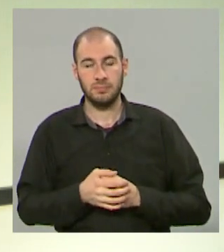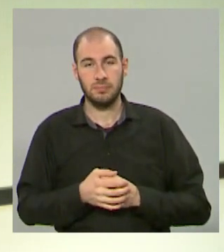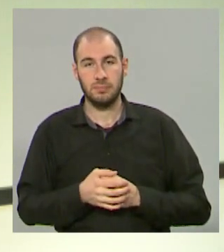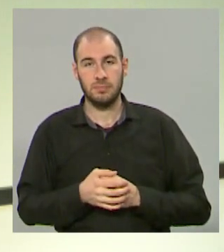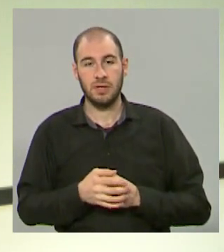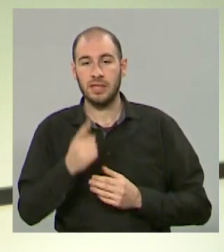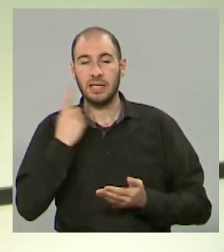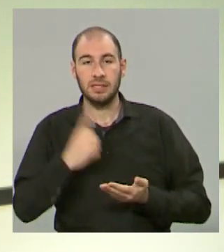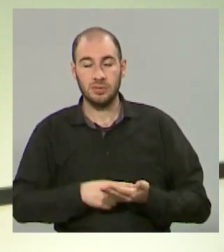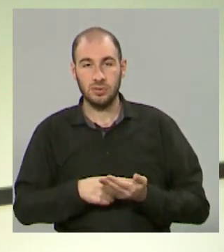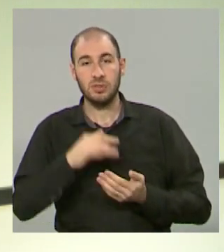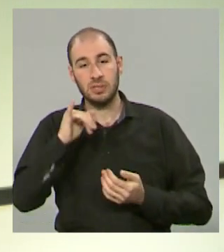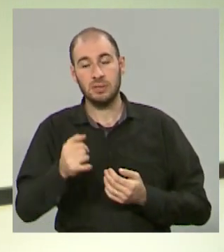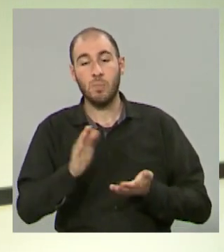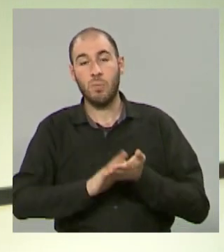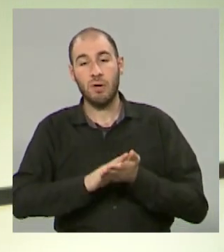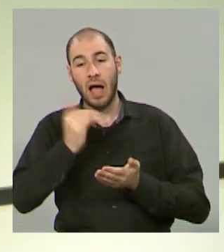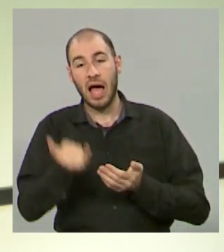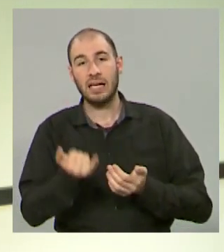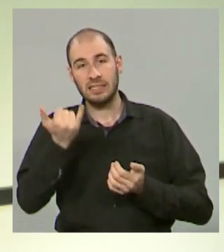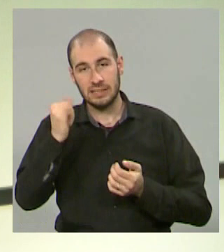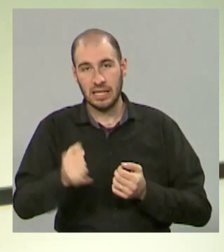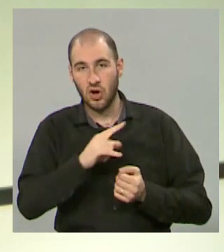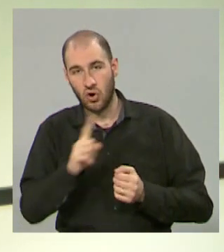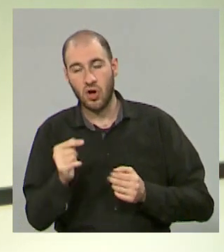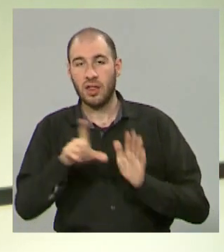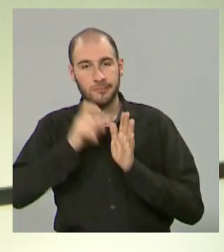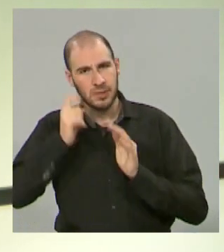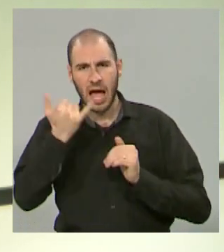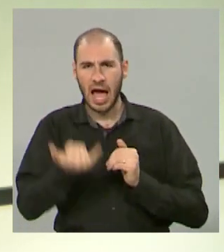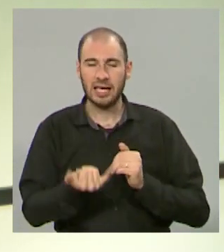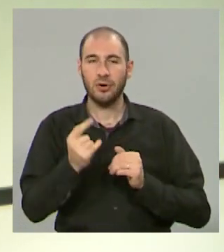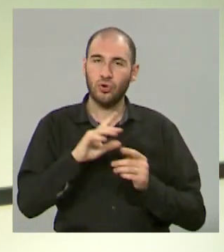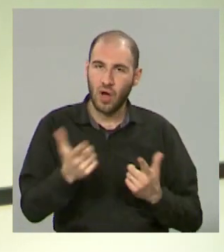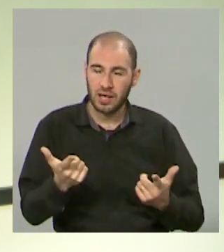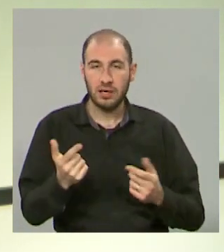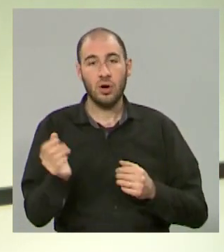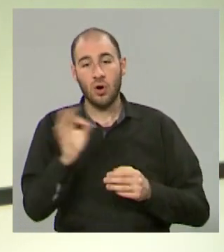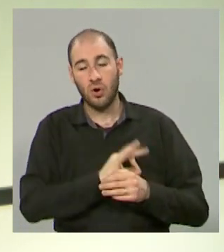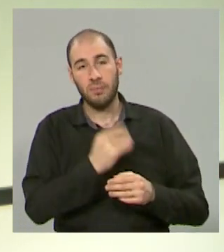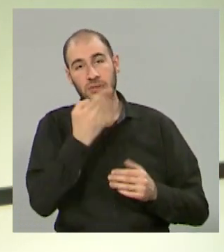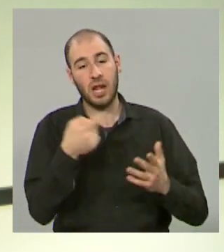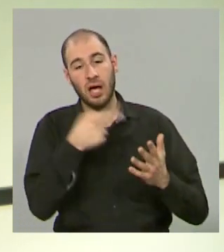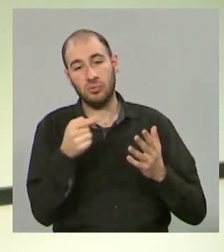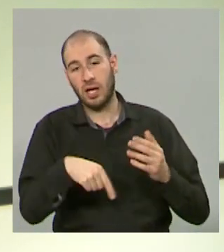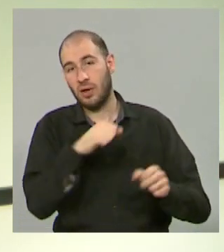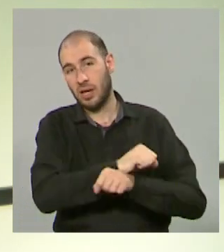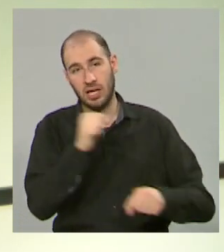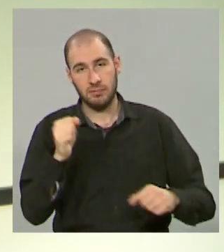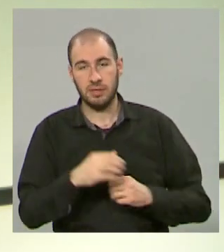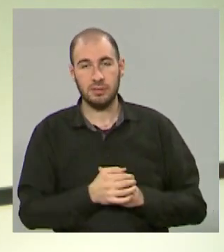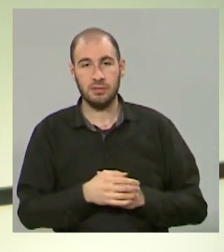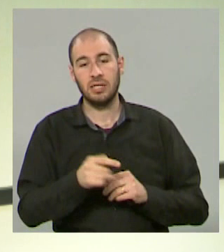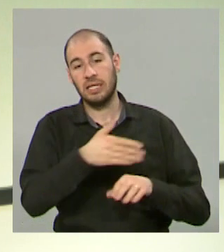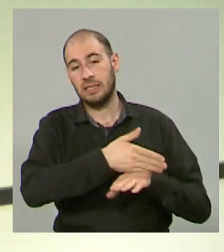la decisión de si es o no, si hay pruebas o no hay pruebas, si hay o no hay delito, o asume que los imputados van a estar en libertad